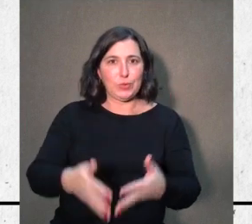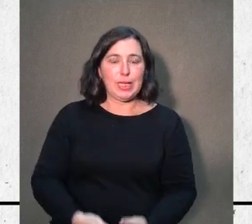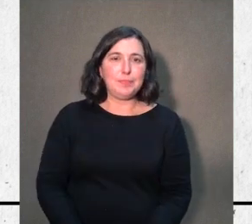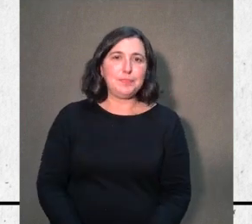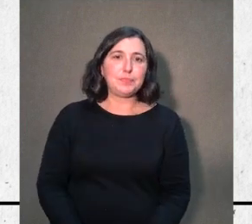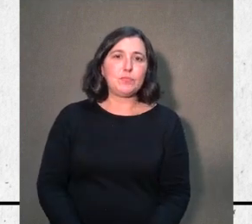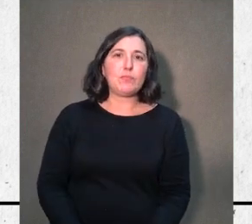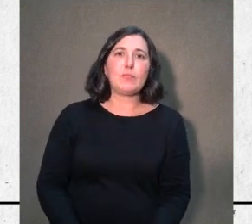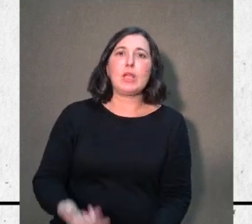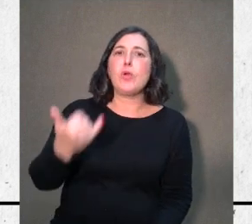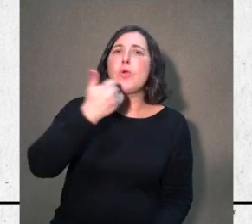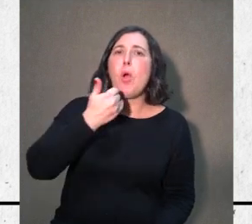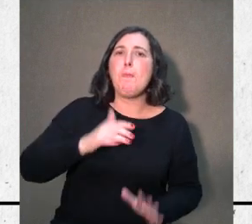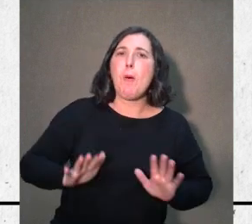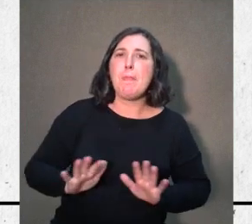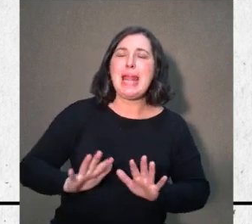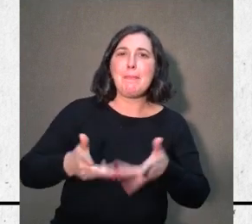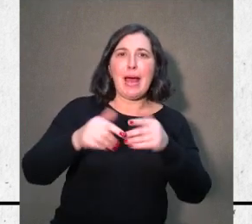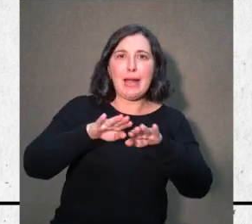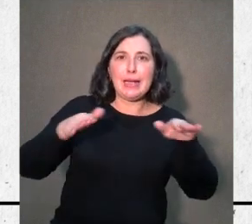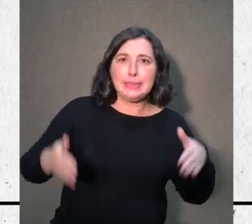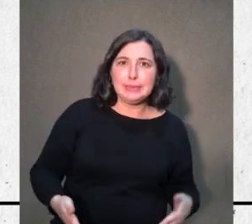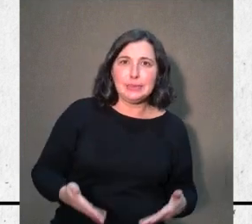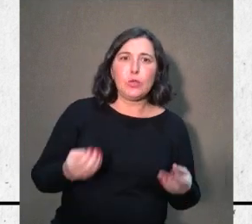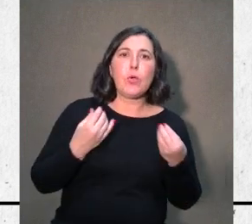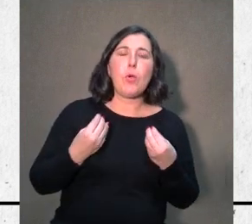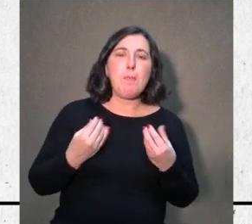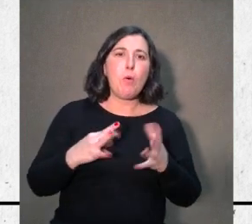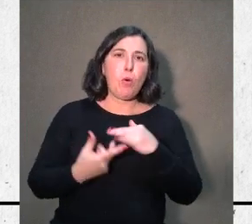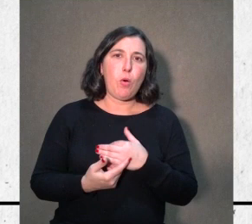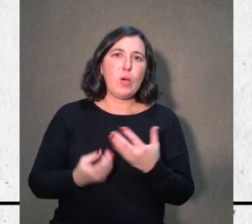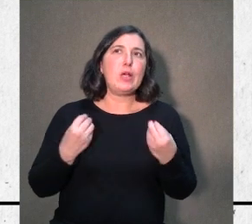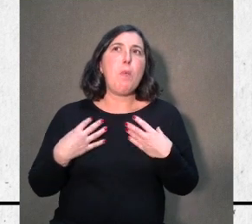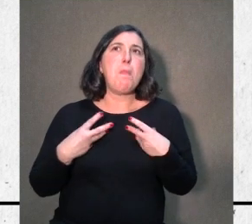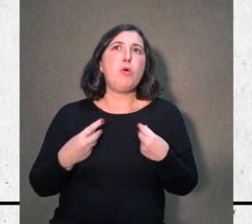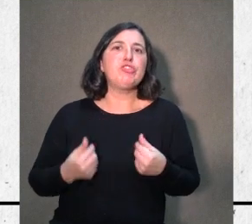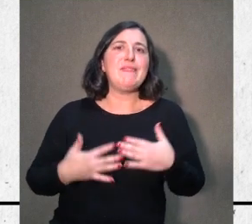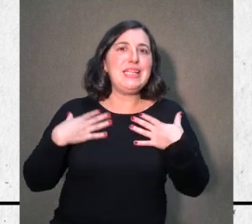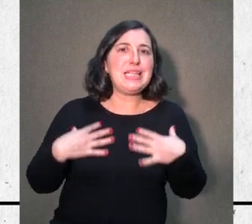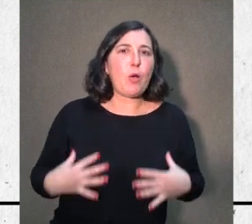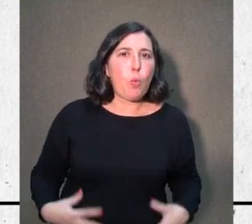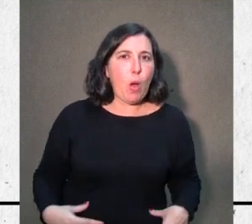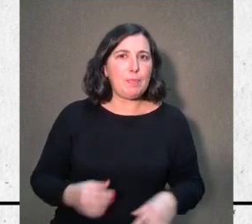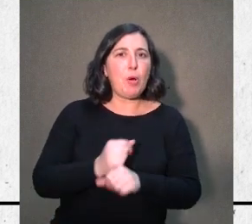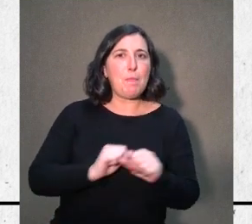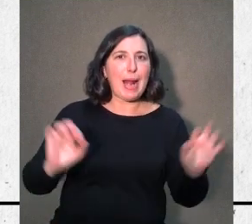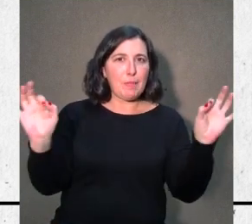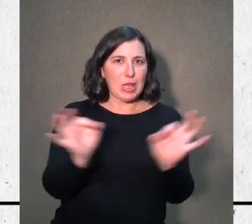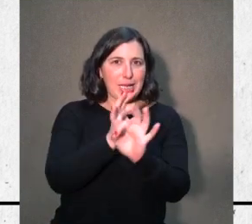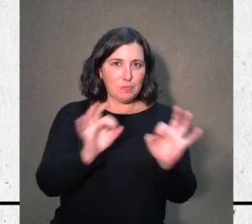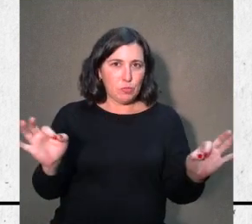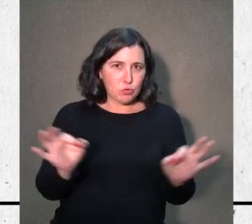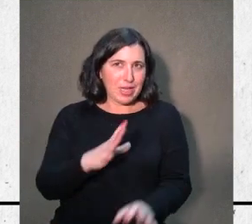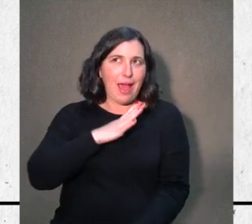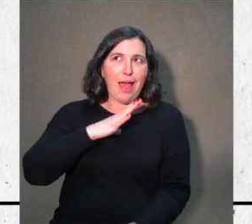una función? ¿Y cómo sensibilizan su cuerpo para tocar un instrumento? ¿Hay un trabajo